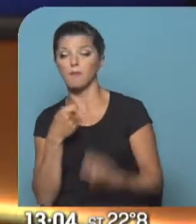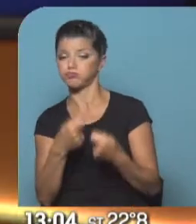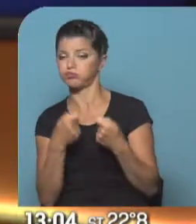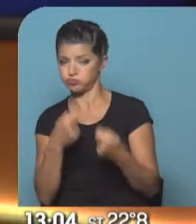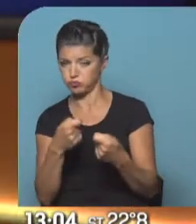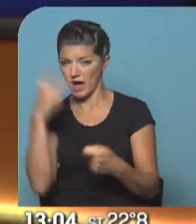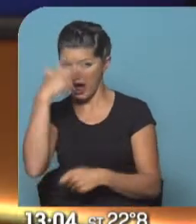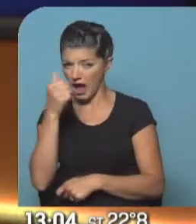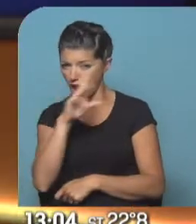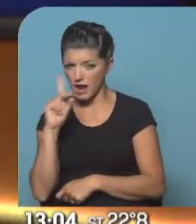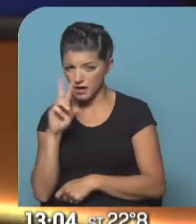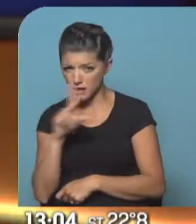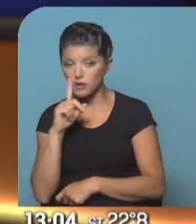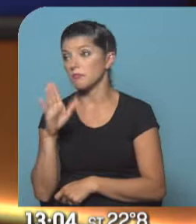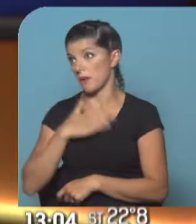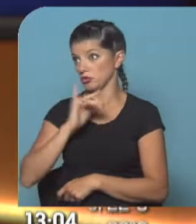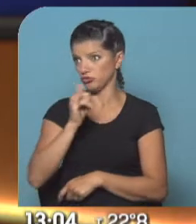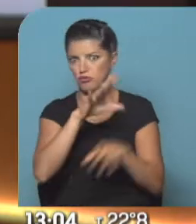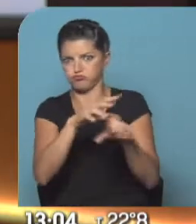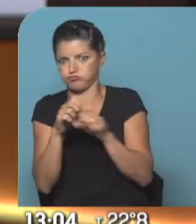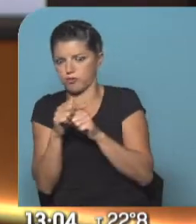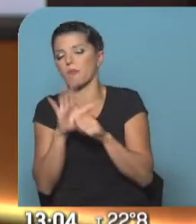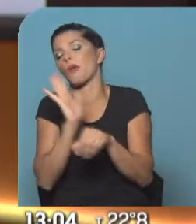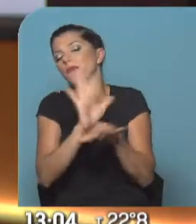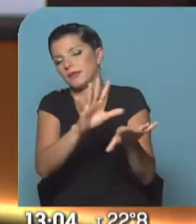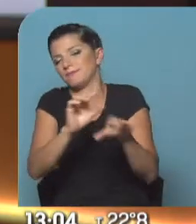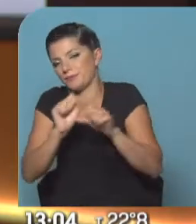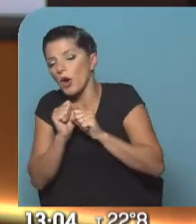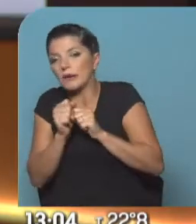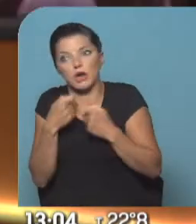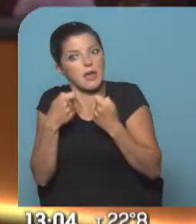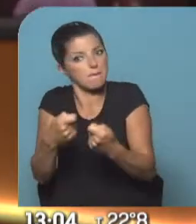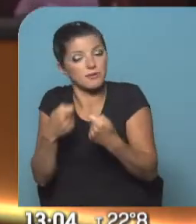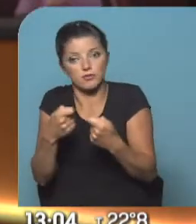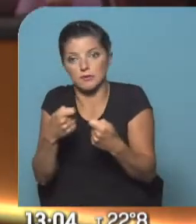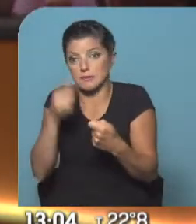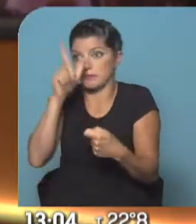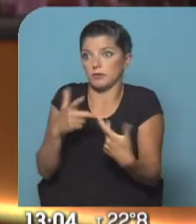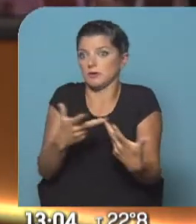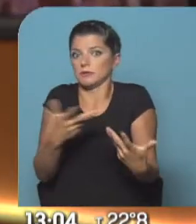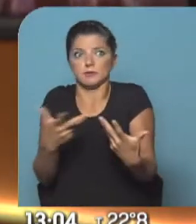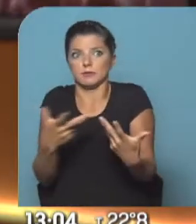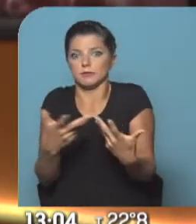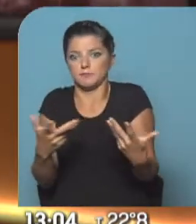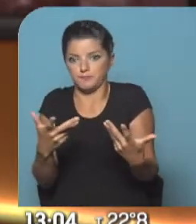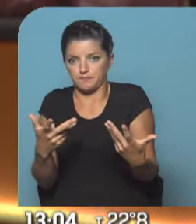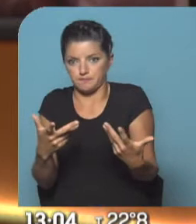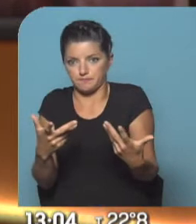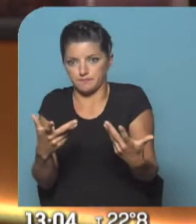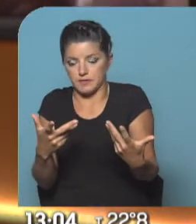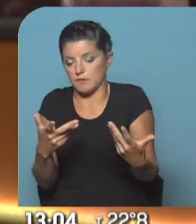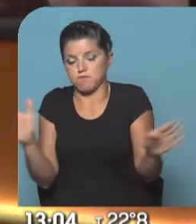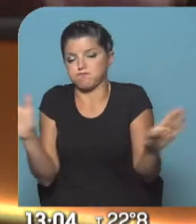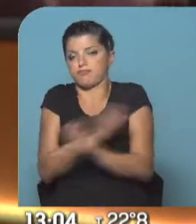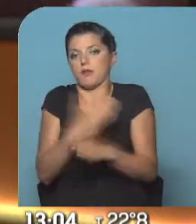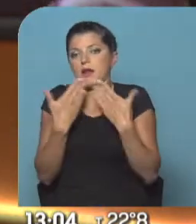muy claro, yo creo que se lo presionó, yo creo que a Hariri no le quedó otra. Yo creo que todavía está por verse realmente